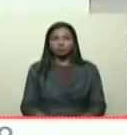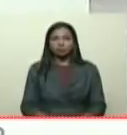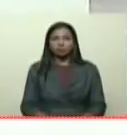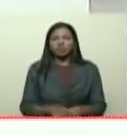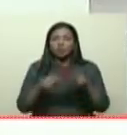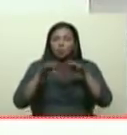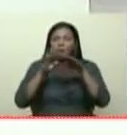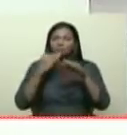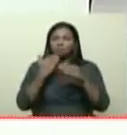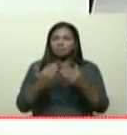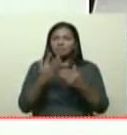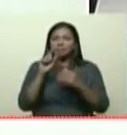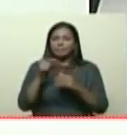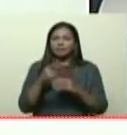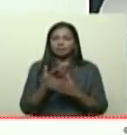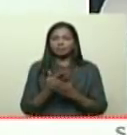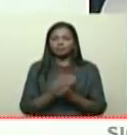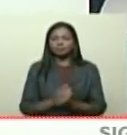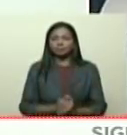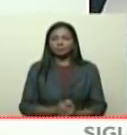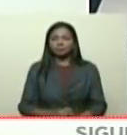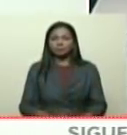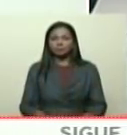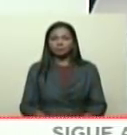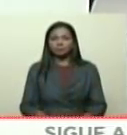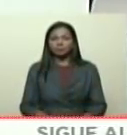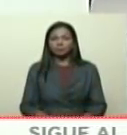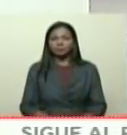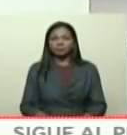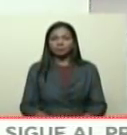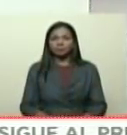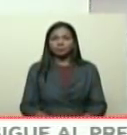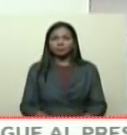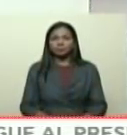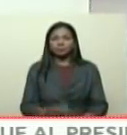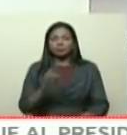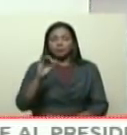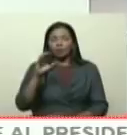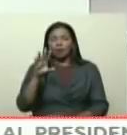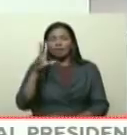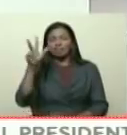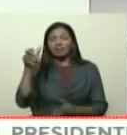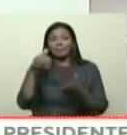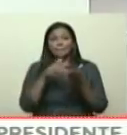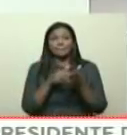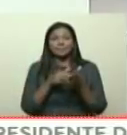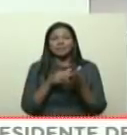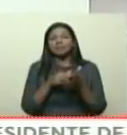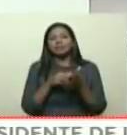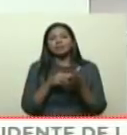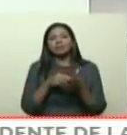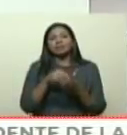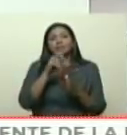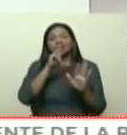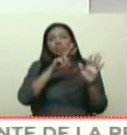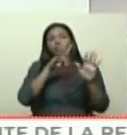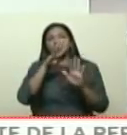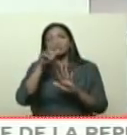Igualmente, me están solicitando la bicoca de 3.746 millones de